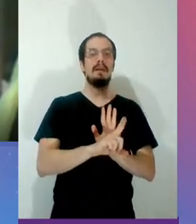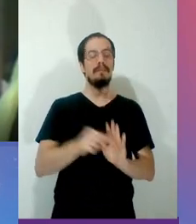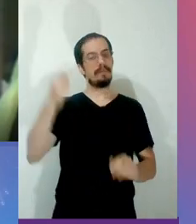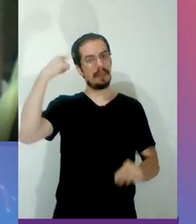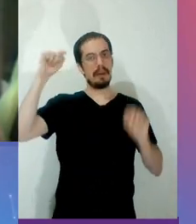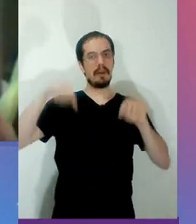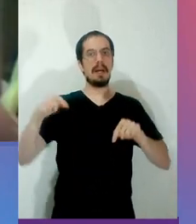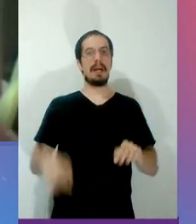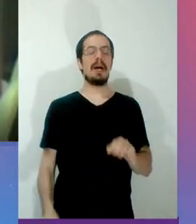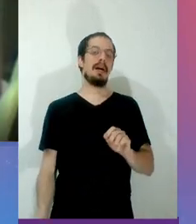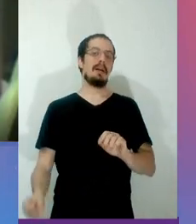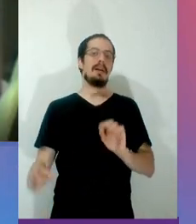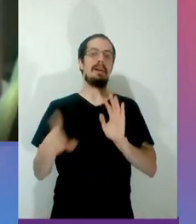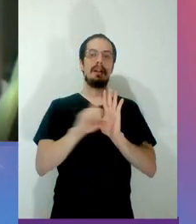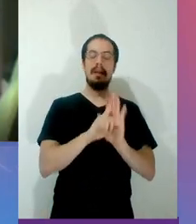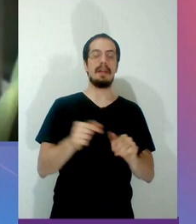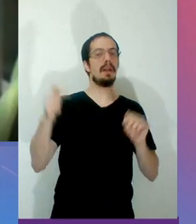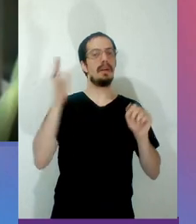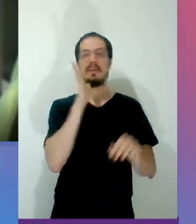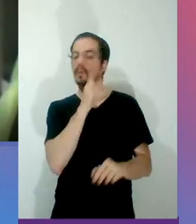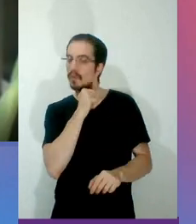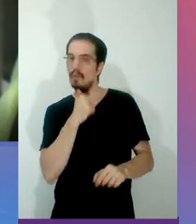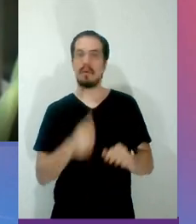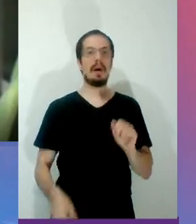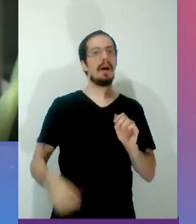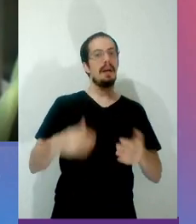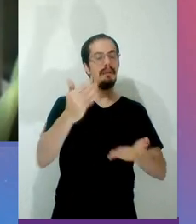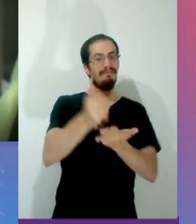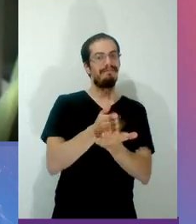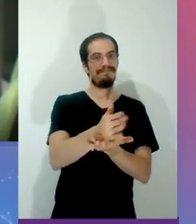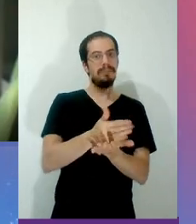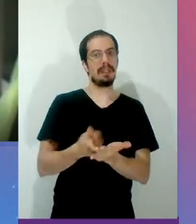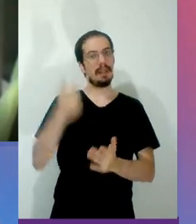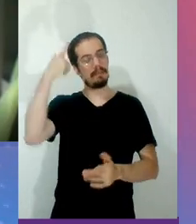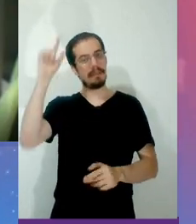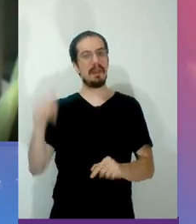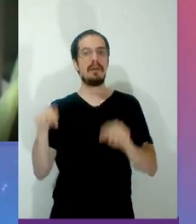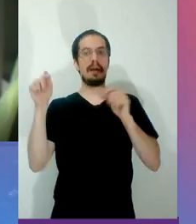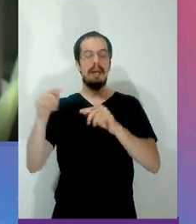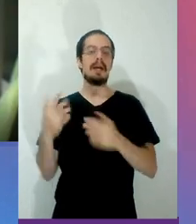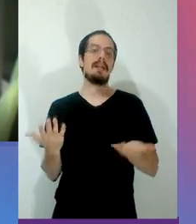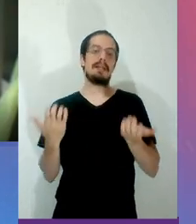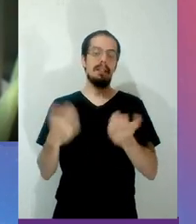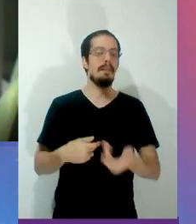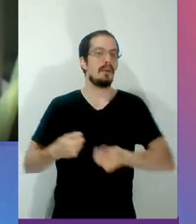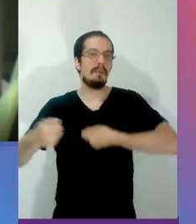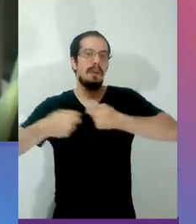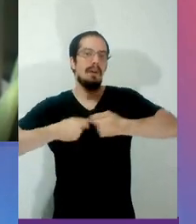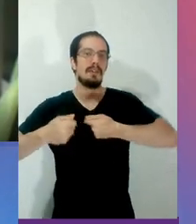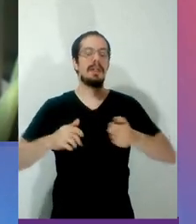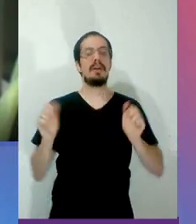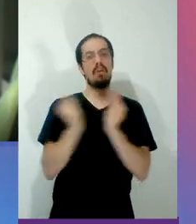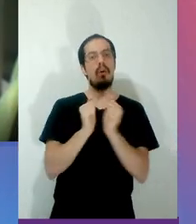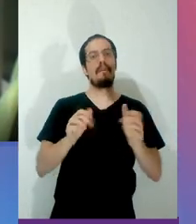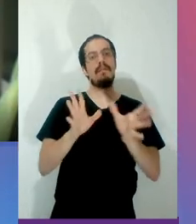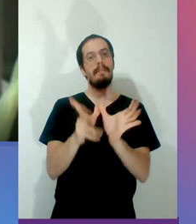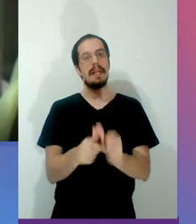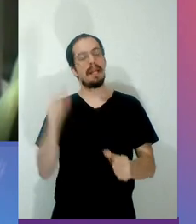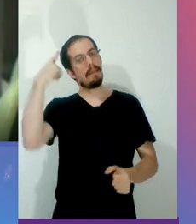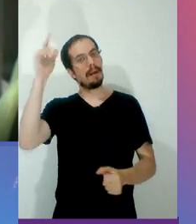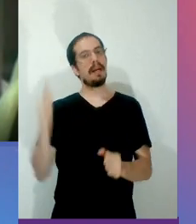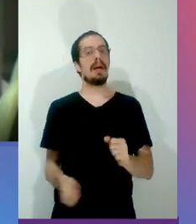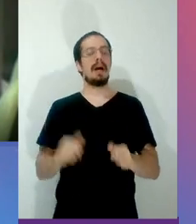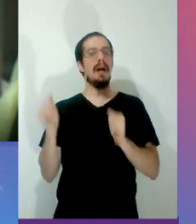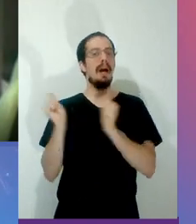están como diciendo que no tienen los protocolos todavía, pero bueno, se hará una negociación ahí con la familia, con el acompañante, etcétera,